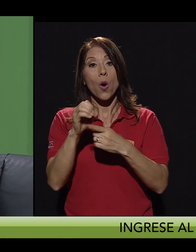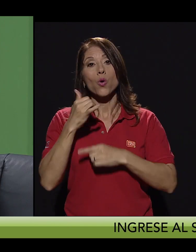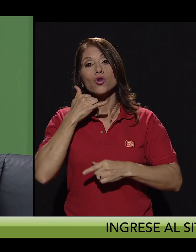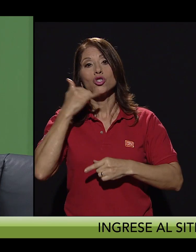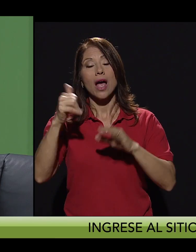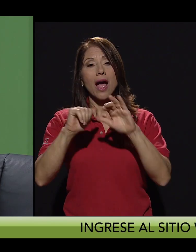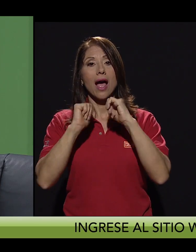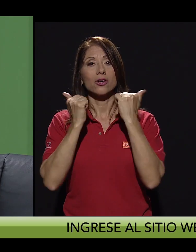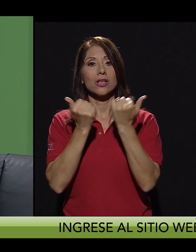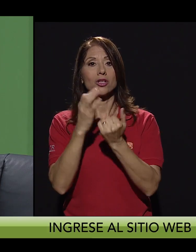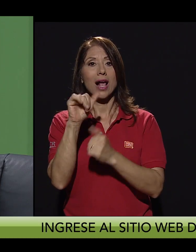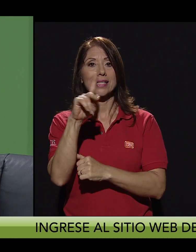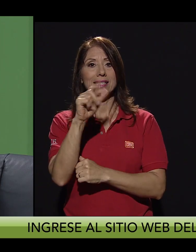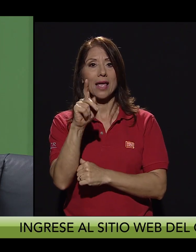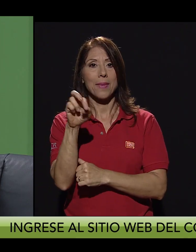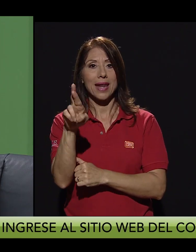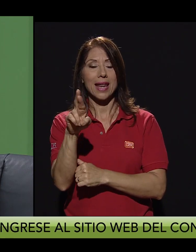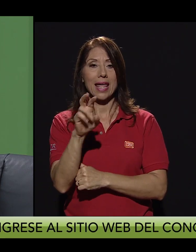a la Asociación Alzheimer